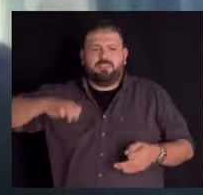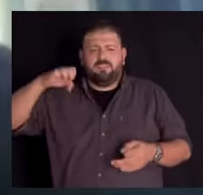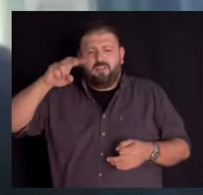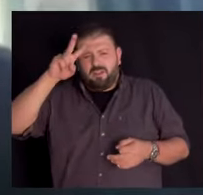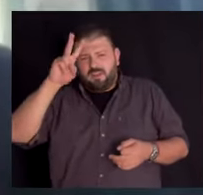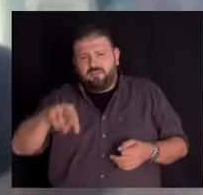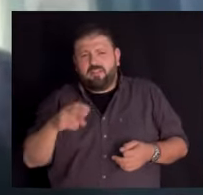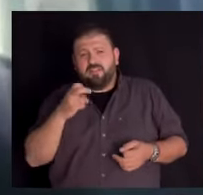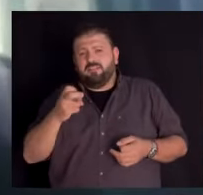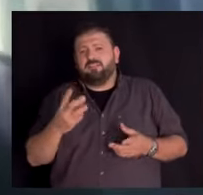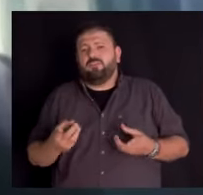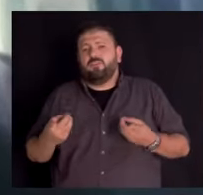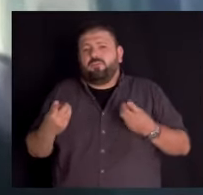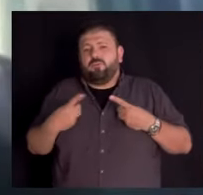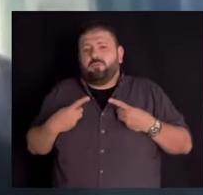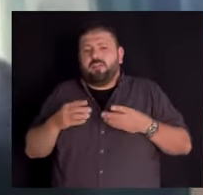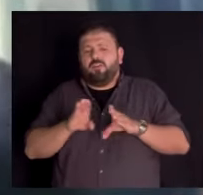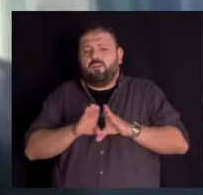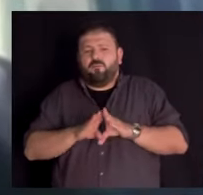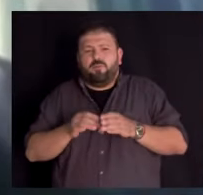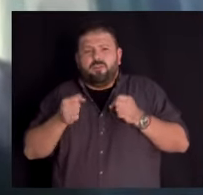nos da la visión